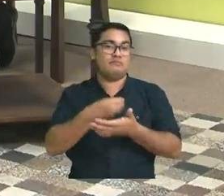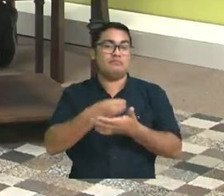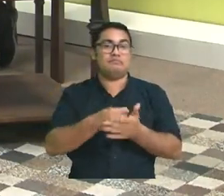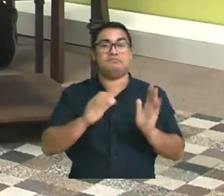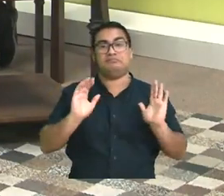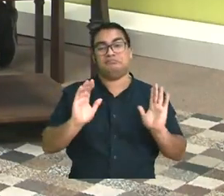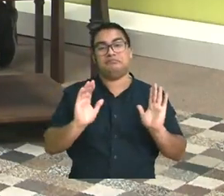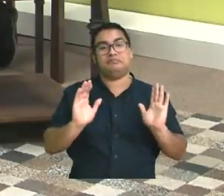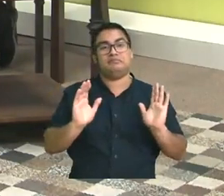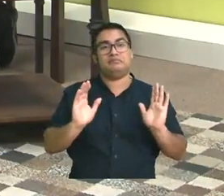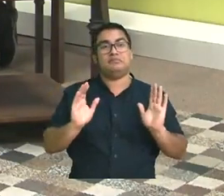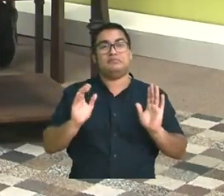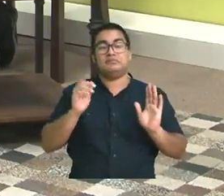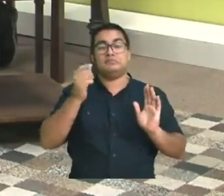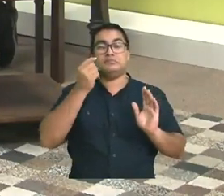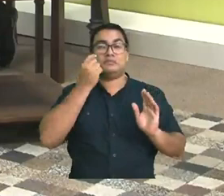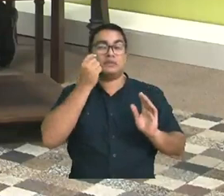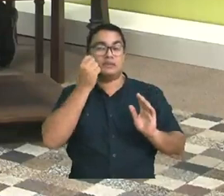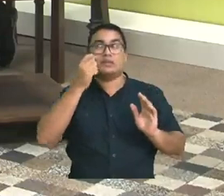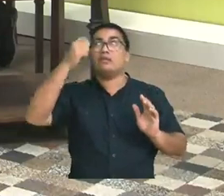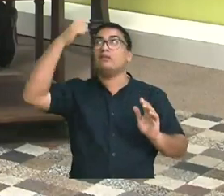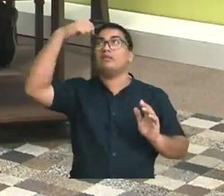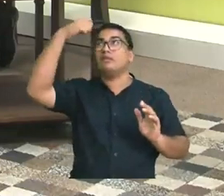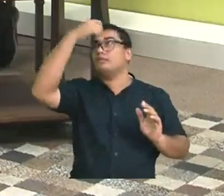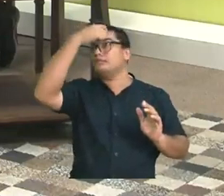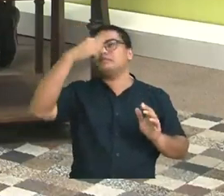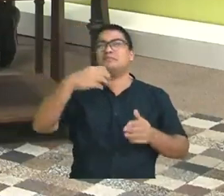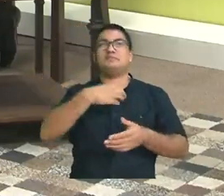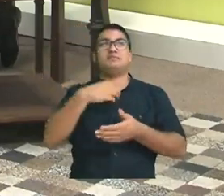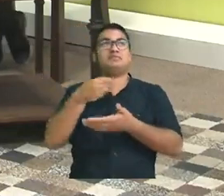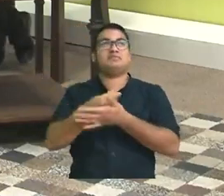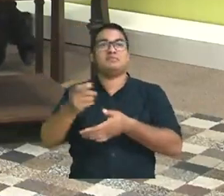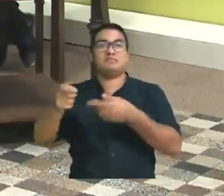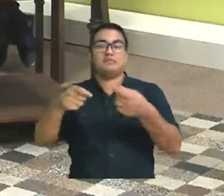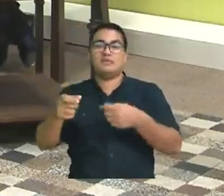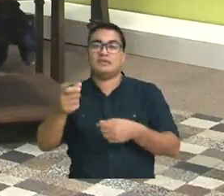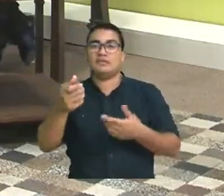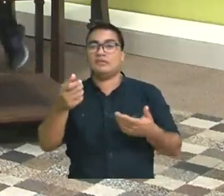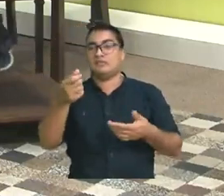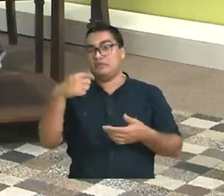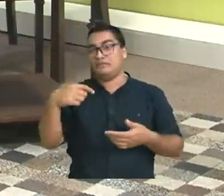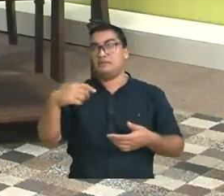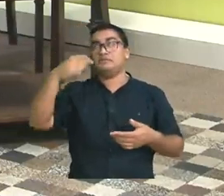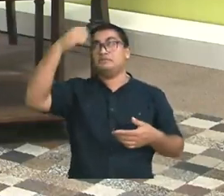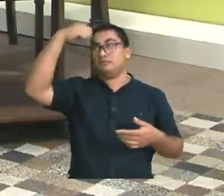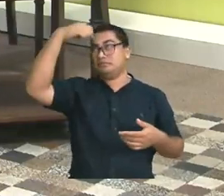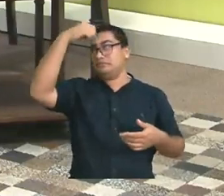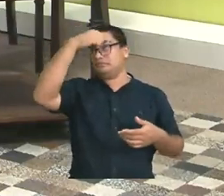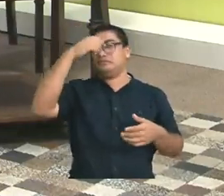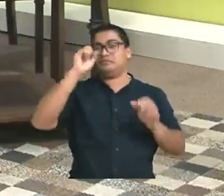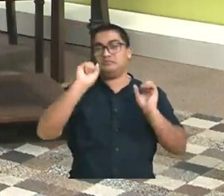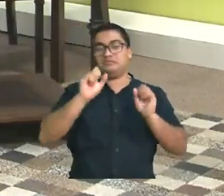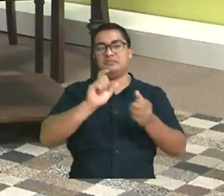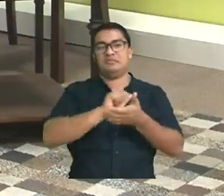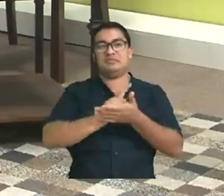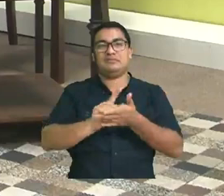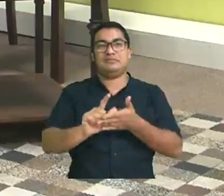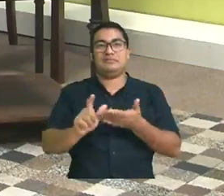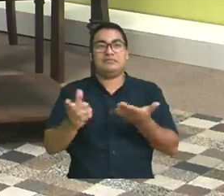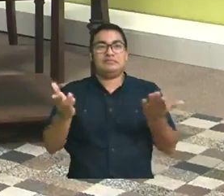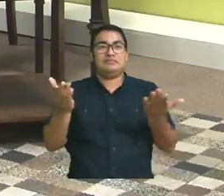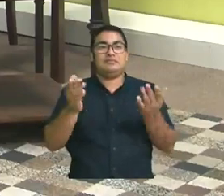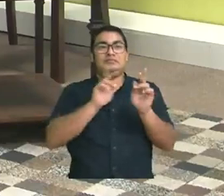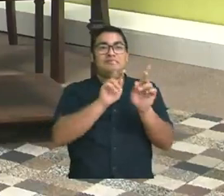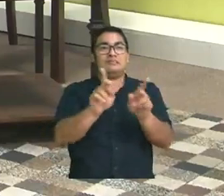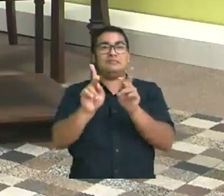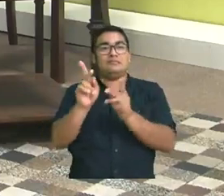sí, nos pica el ojo, nos echamos colirio. El colirio es para todo, para refrescar la vista, según nosotros, pues los ciudadanos